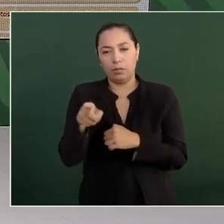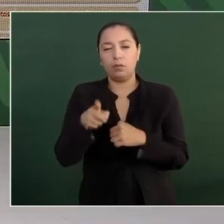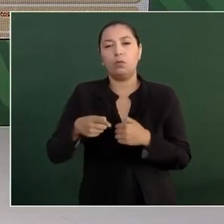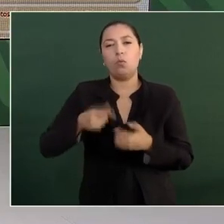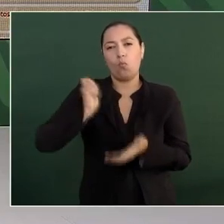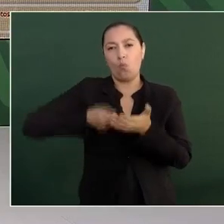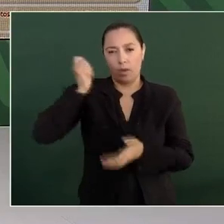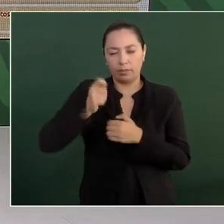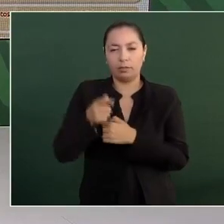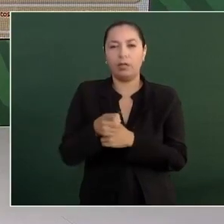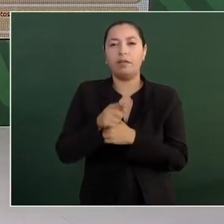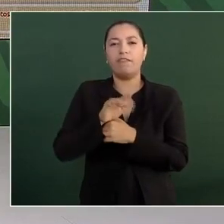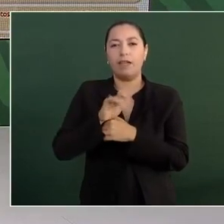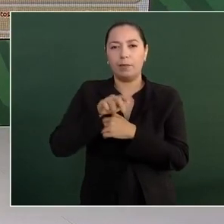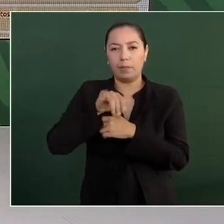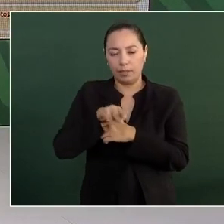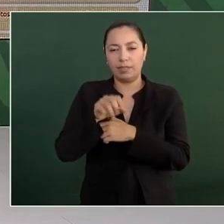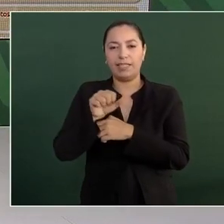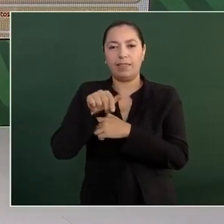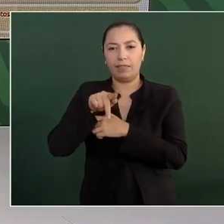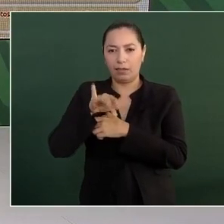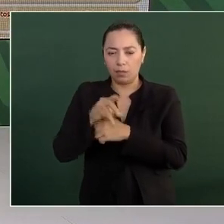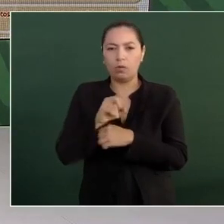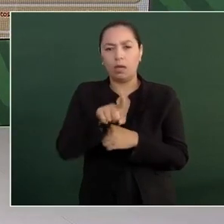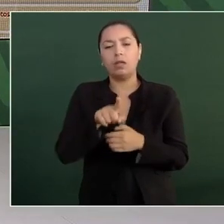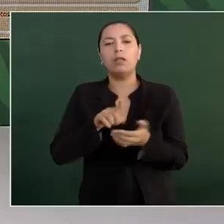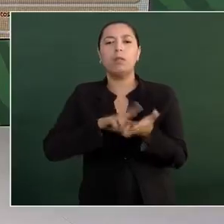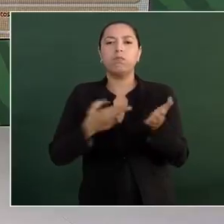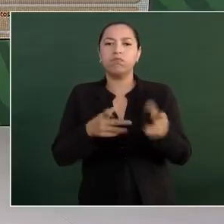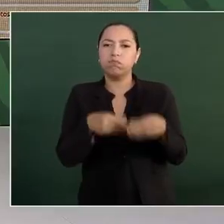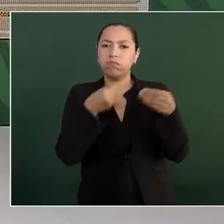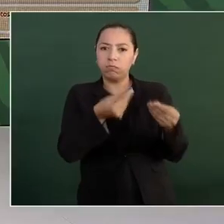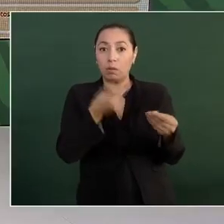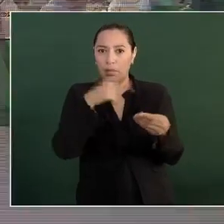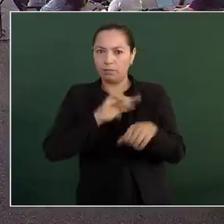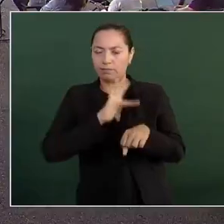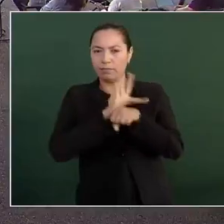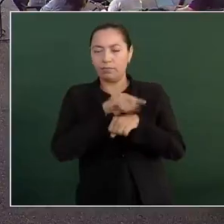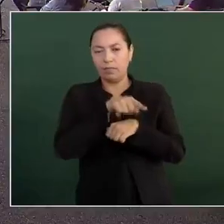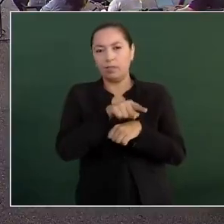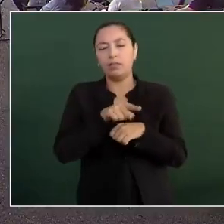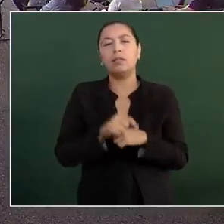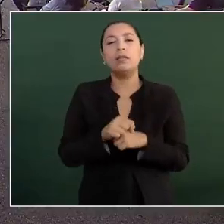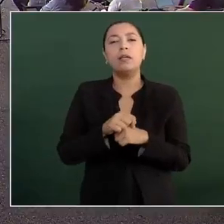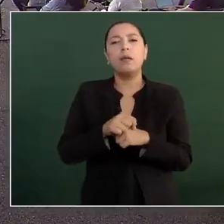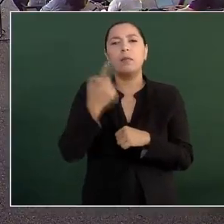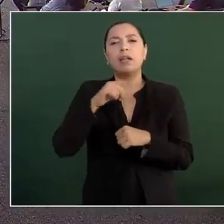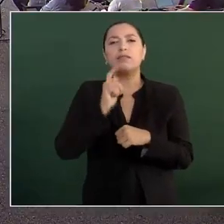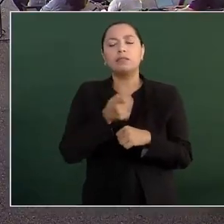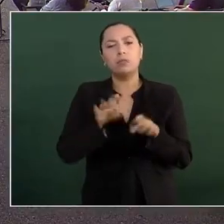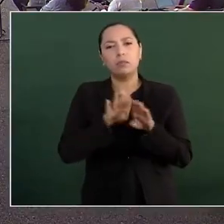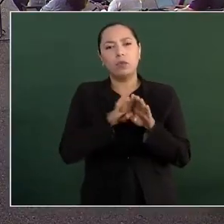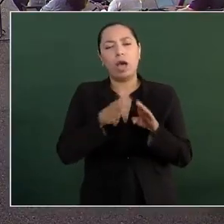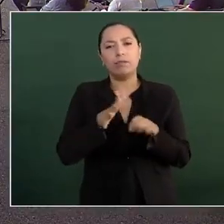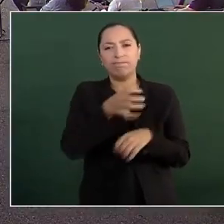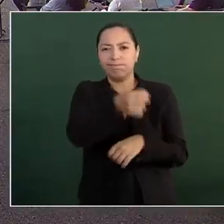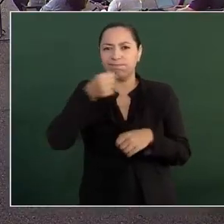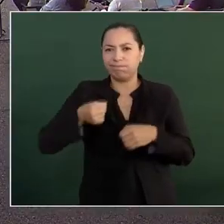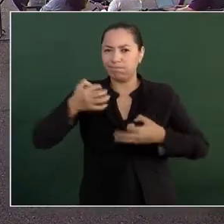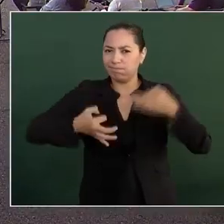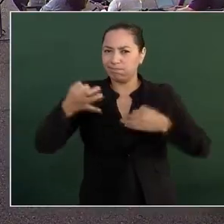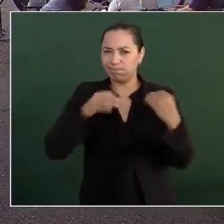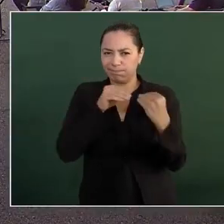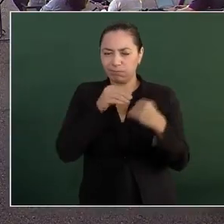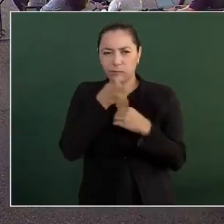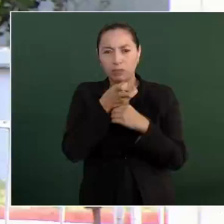Santiago otorgó el amparo a Rogelio N. para dejar insubsistente el acto de vinculación a proceso decretado